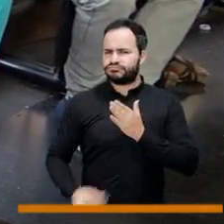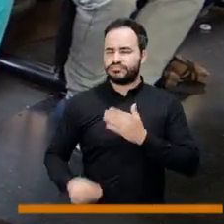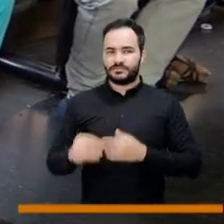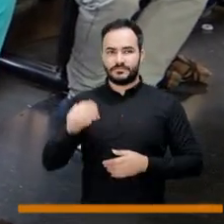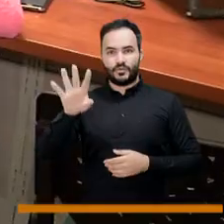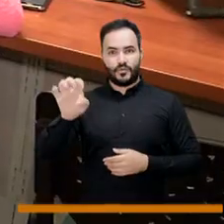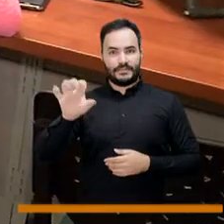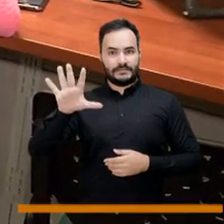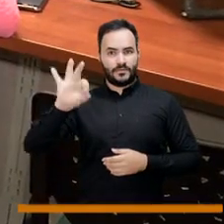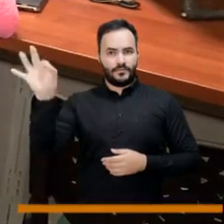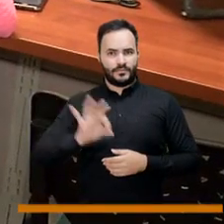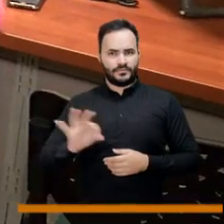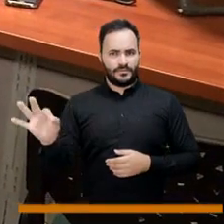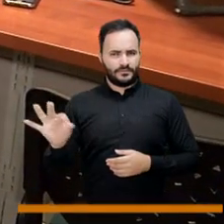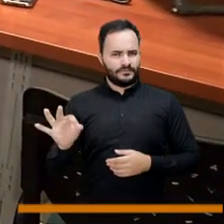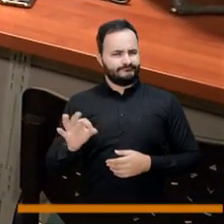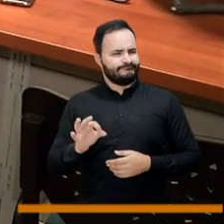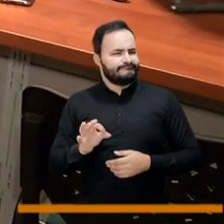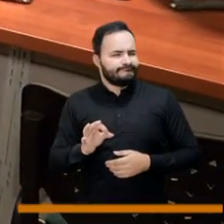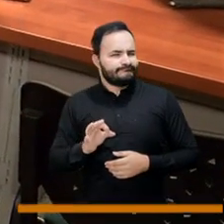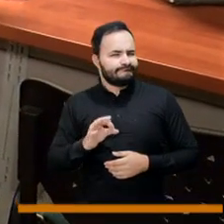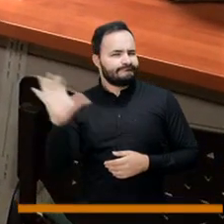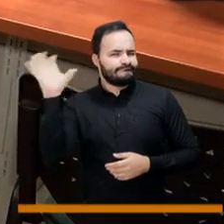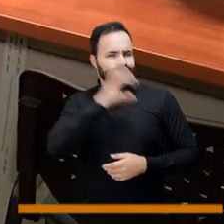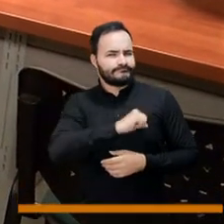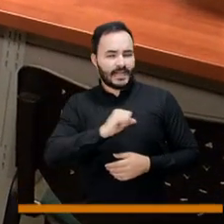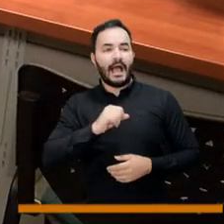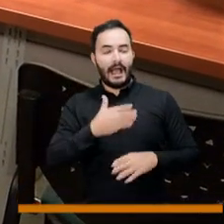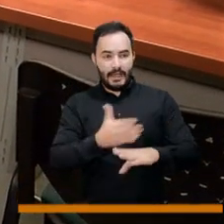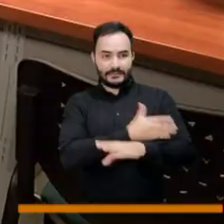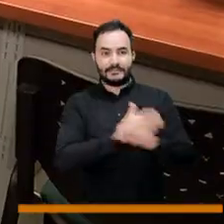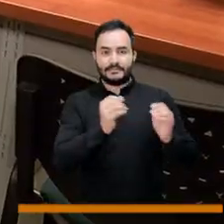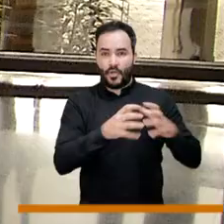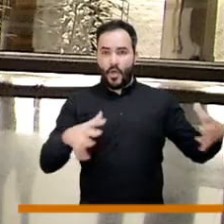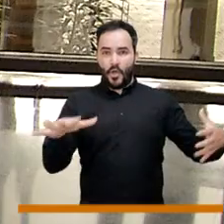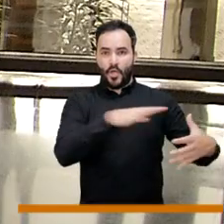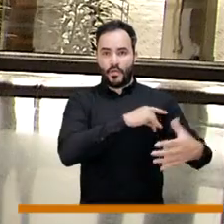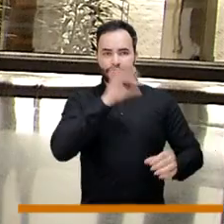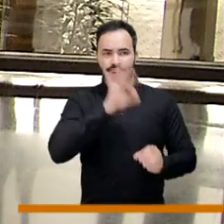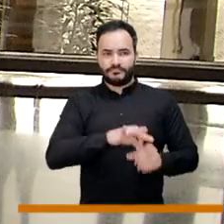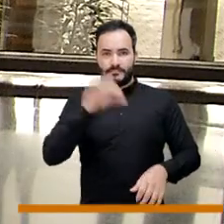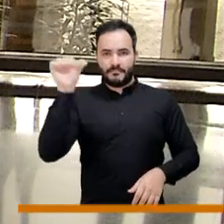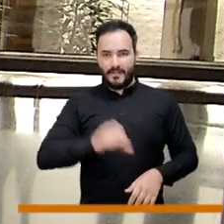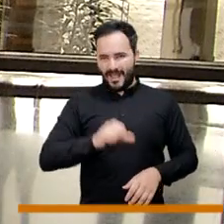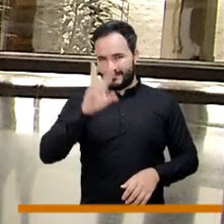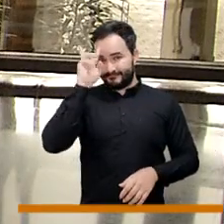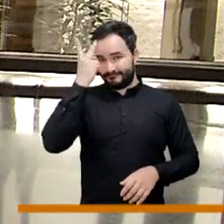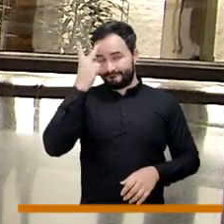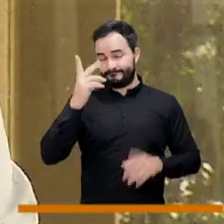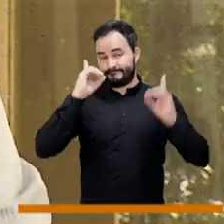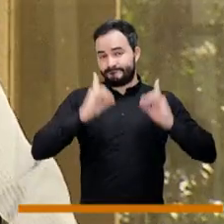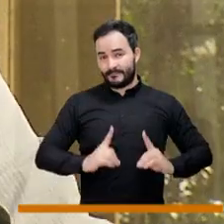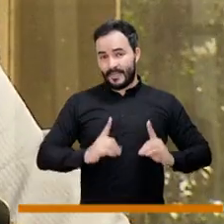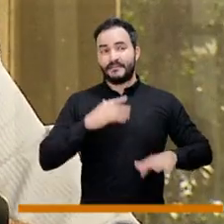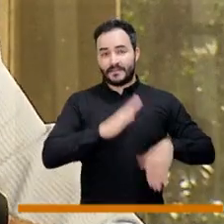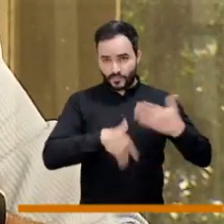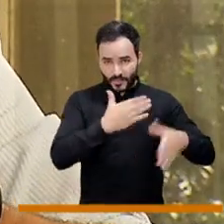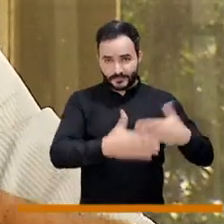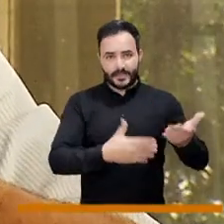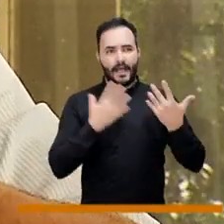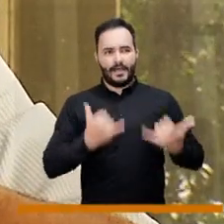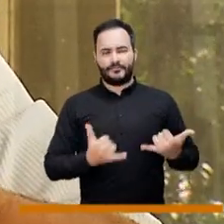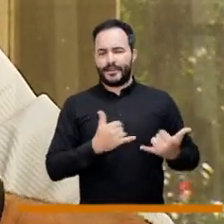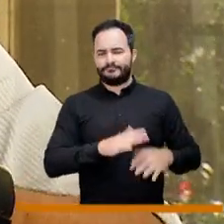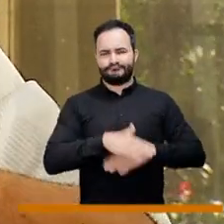y una mala decisión política, por un sistema que no funciona, y apenas el país se empieza a ir a pique, inmediatamente